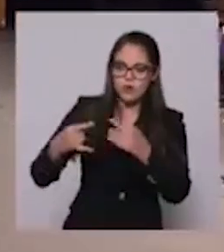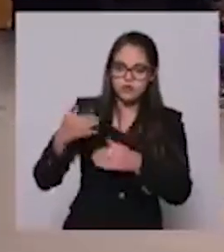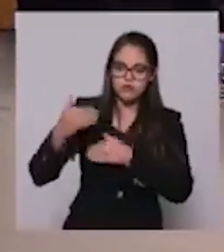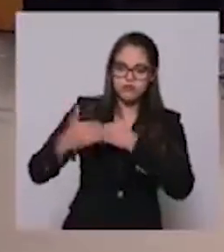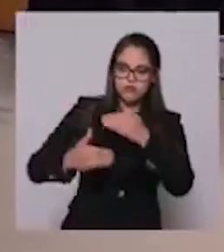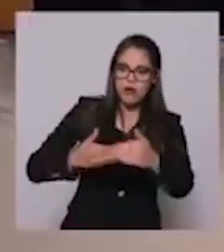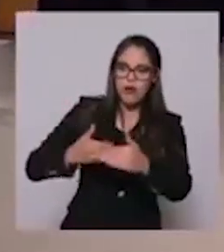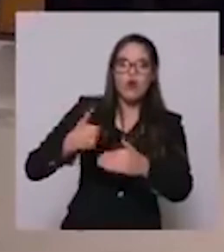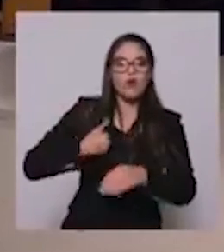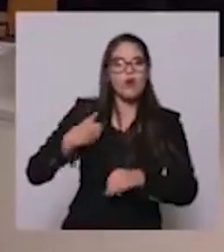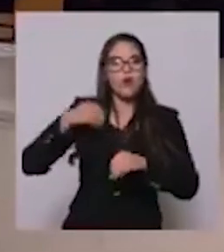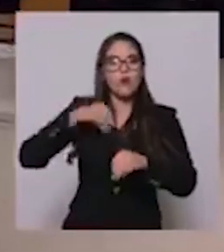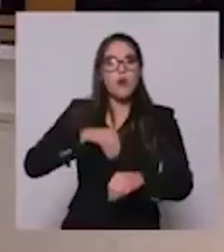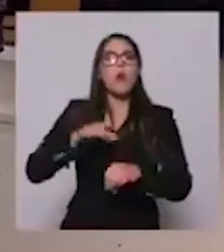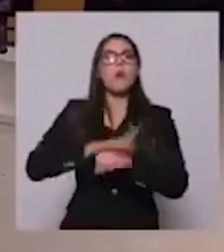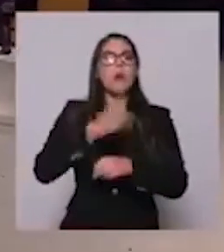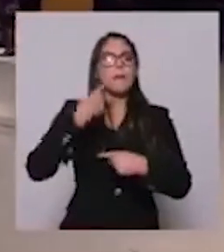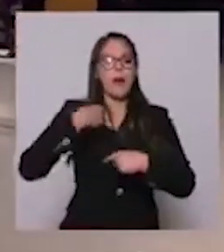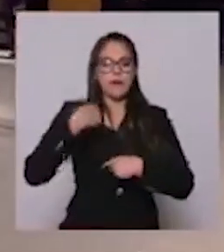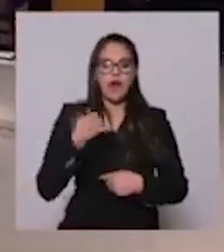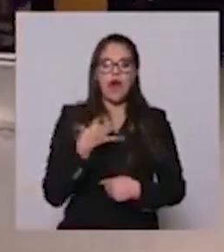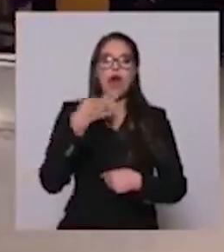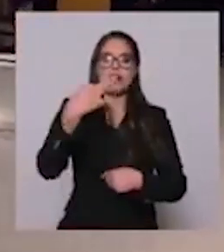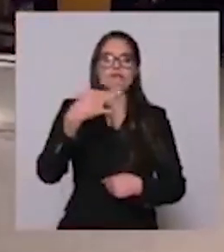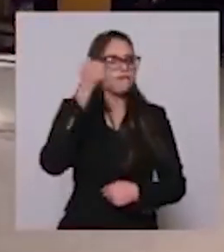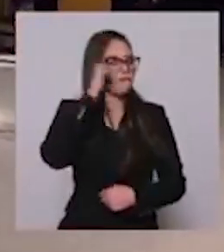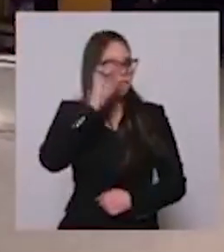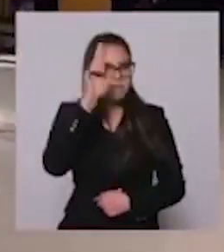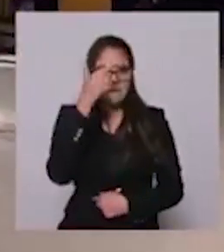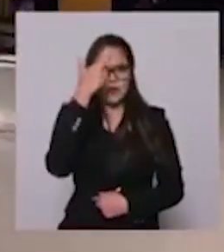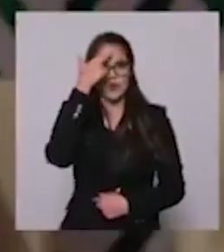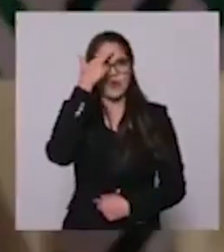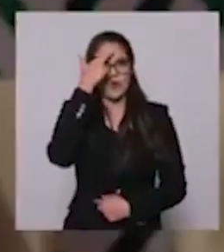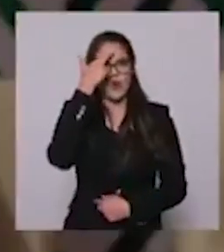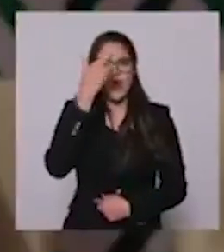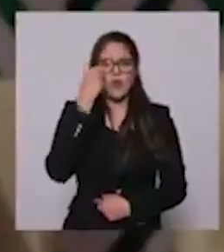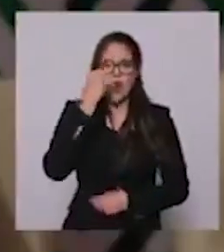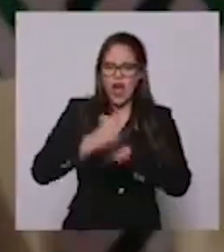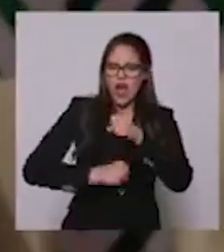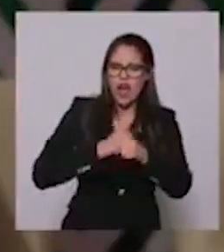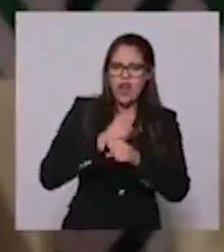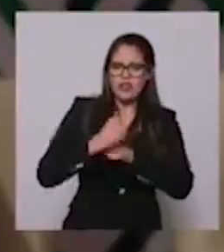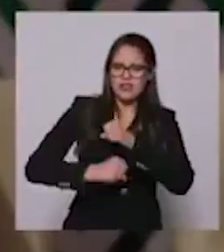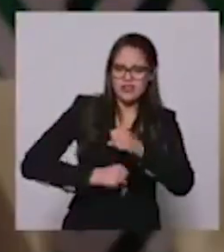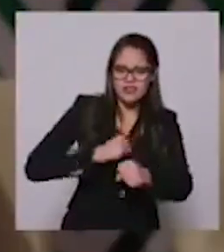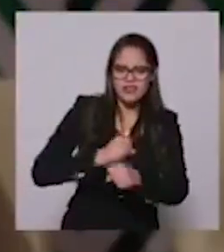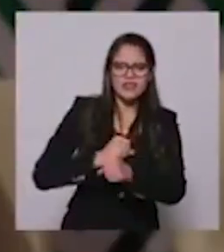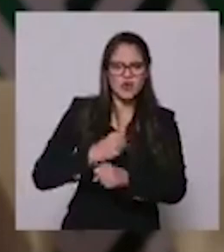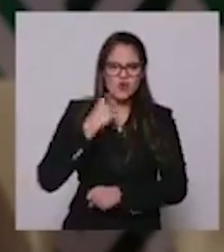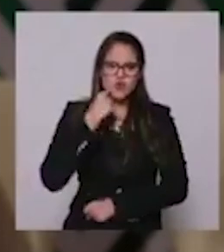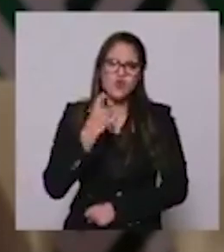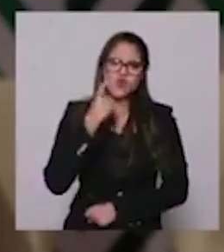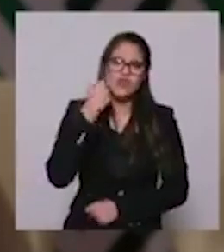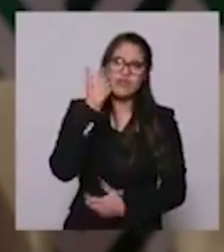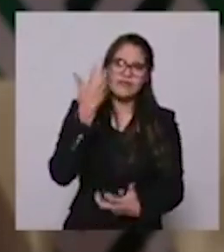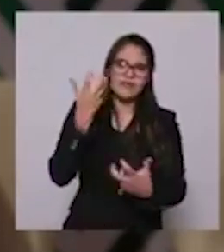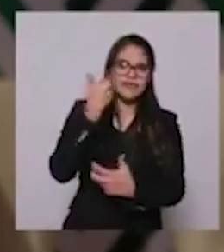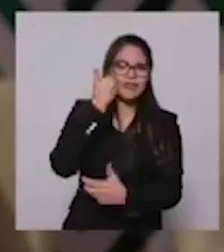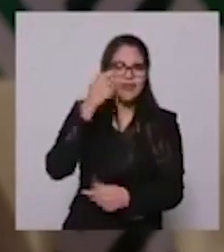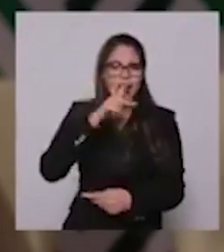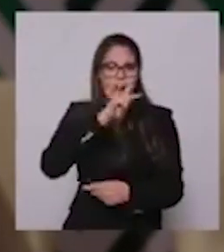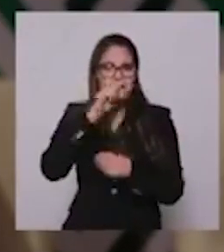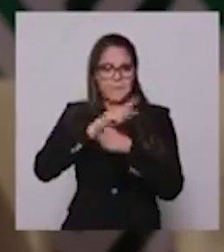nos eligieron. Somos parte de un movimiento que luchó por décadas por un país más justo y más igualitario,